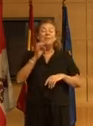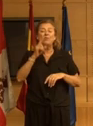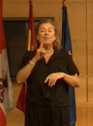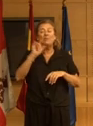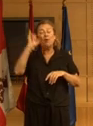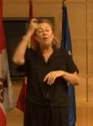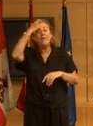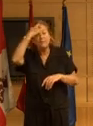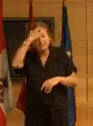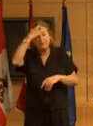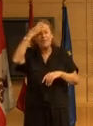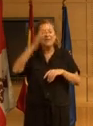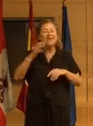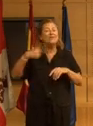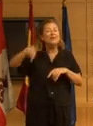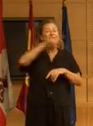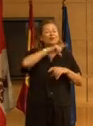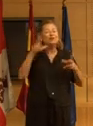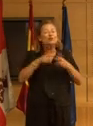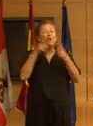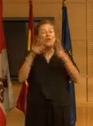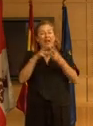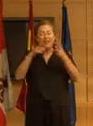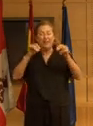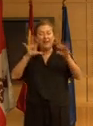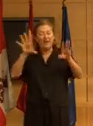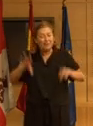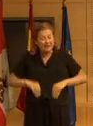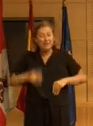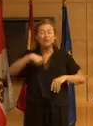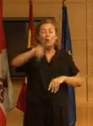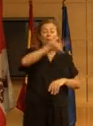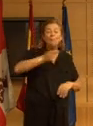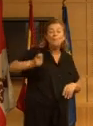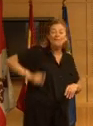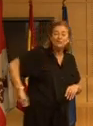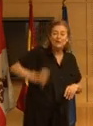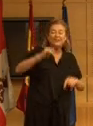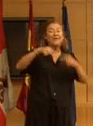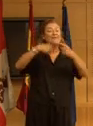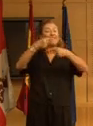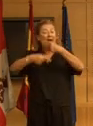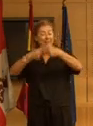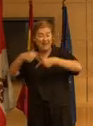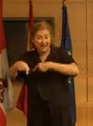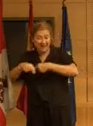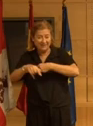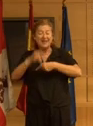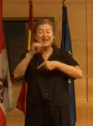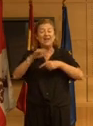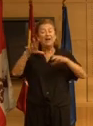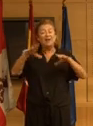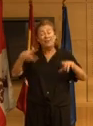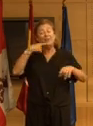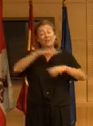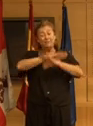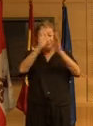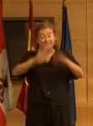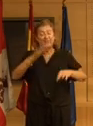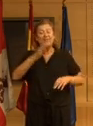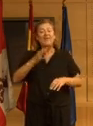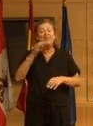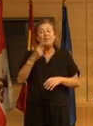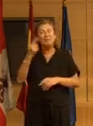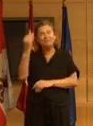y una toma de concienciación social que incluya tanto a profesionales como a familias y concluye que se impone